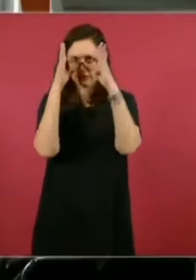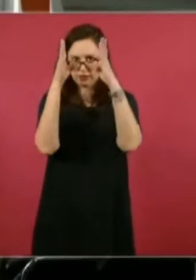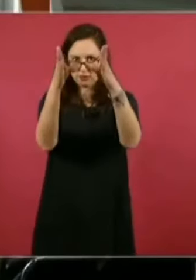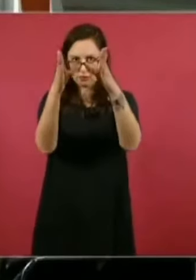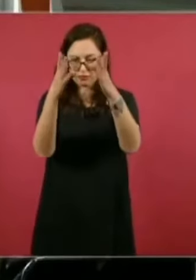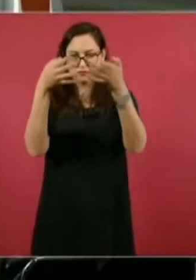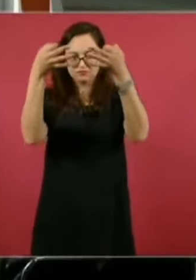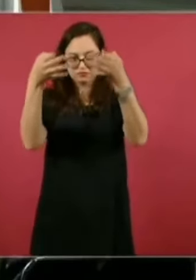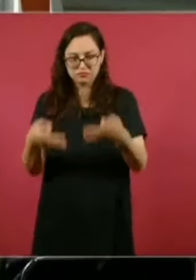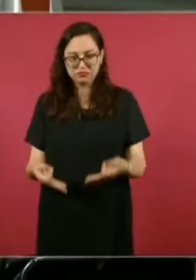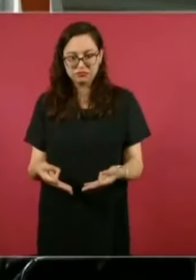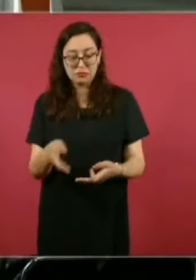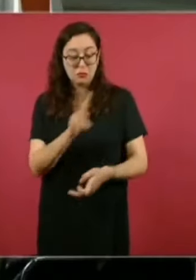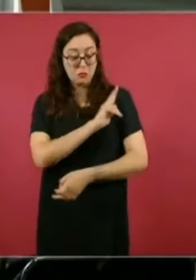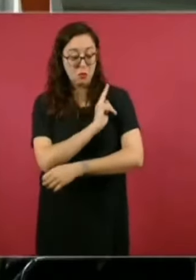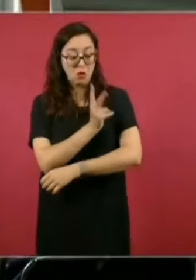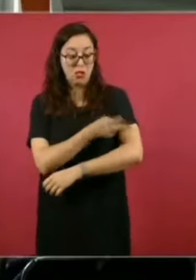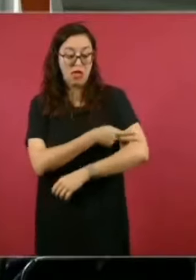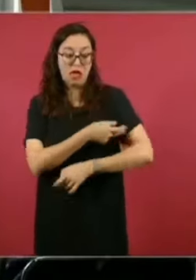porque el poder es una tentación.